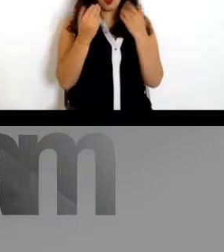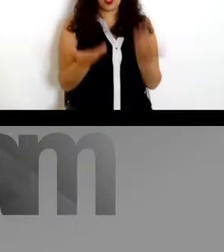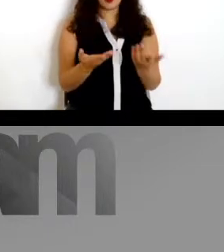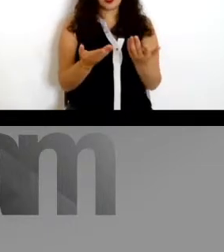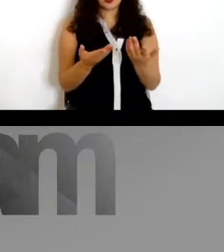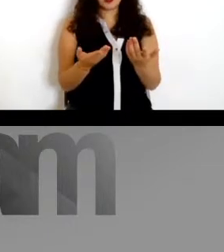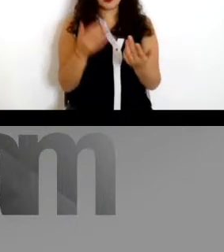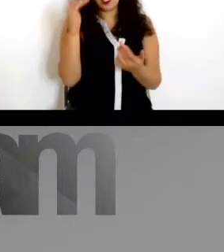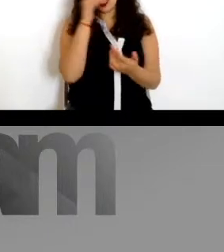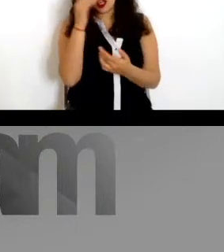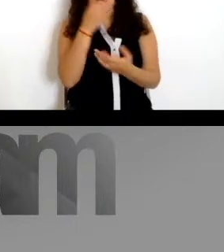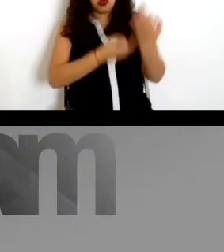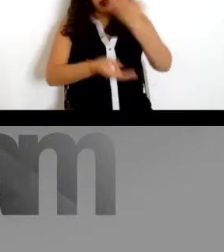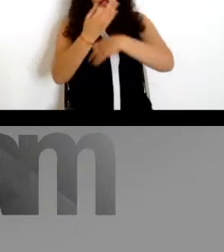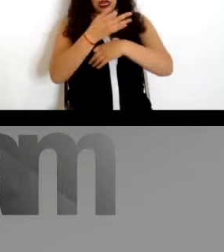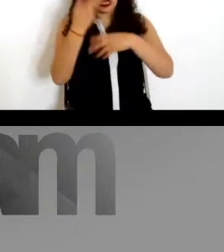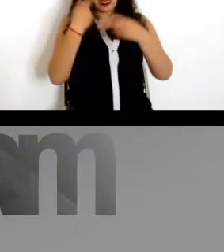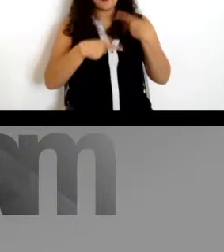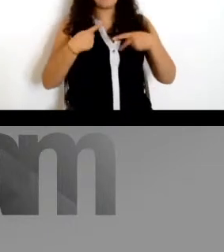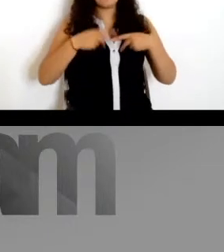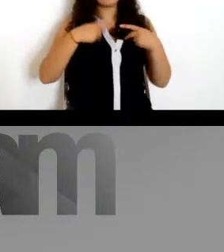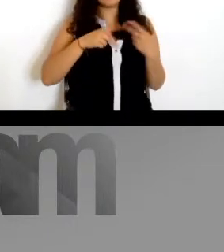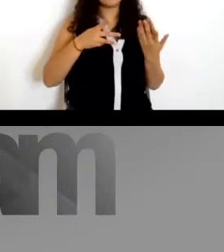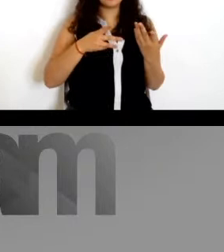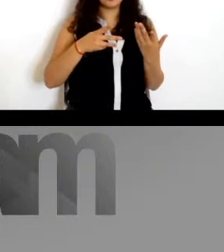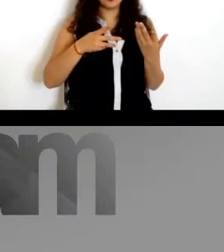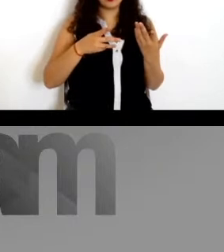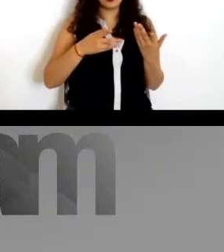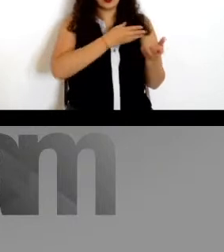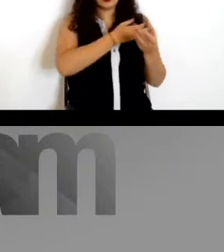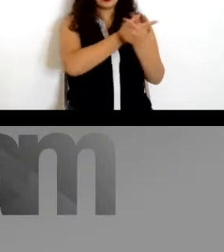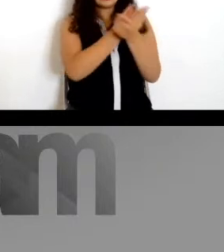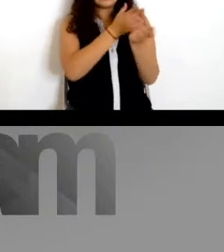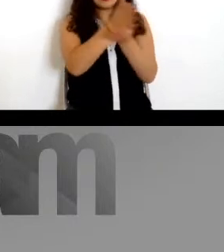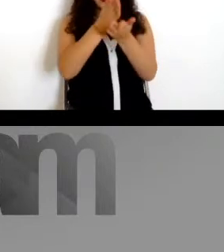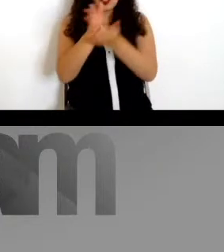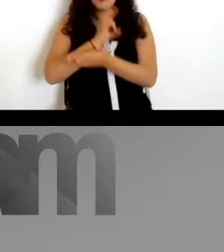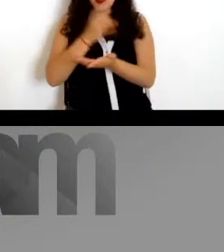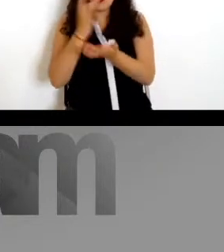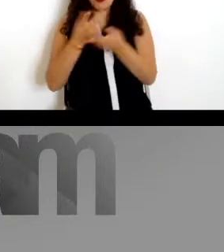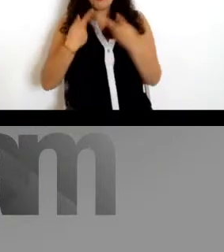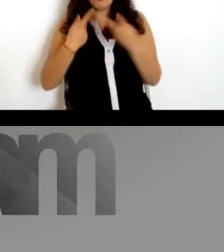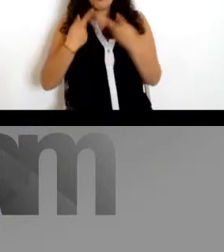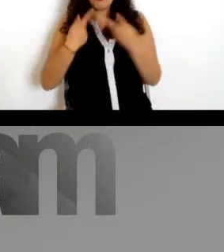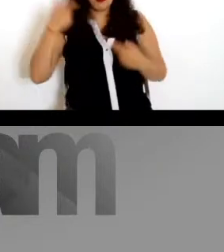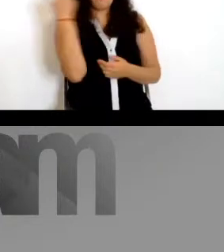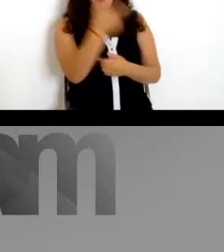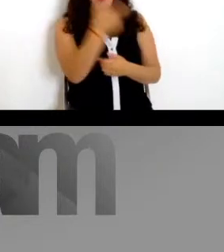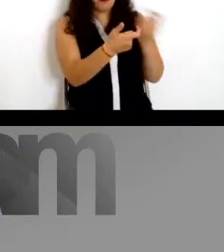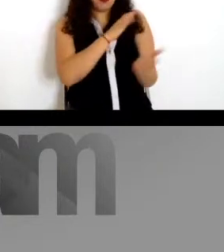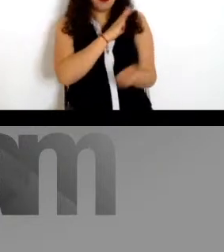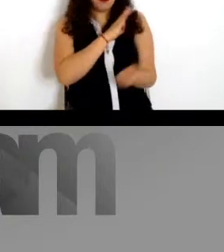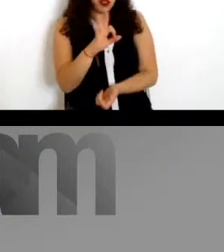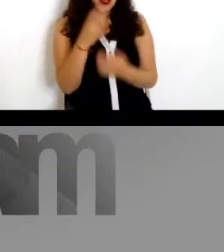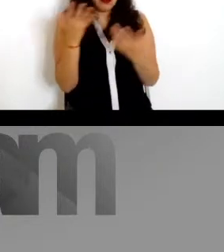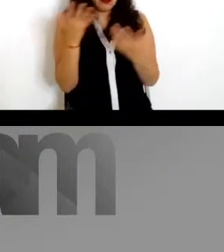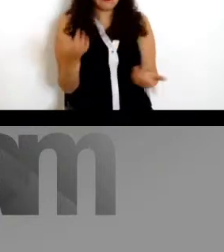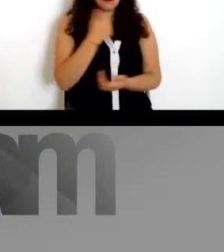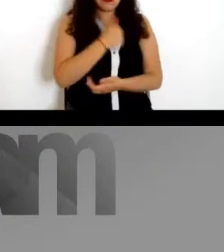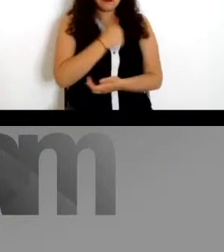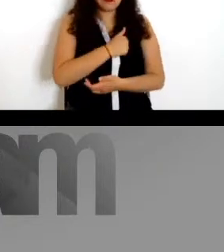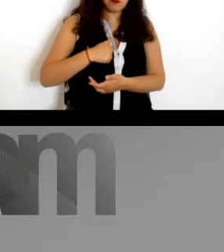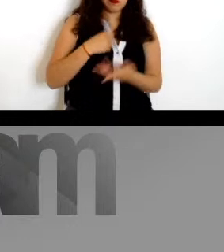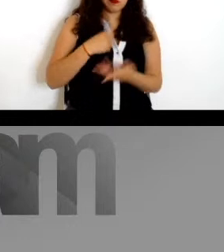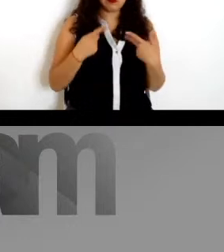personas y no solamente para quienes pueden pagar, porque desafortunadamente se ha centralizado a que muchas de las personas con discapacidad